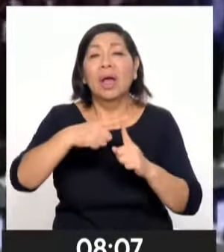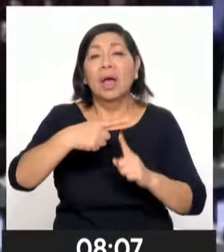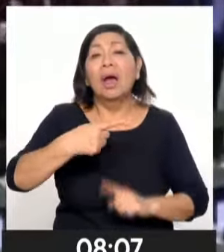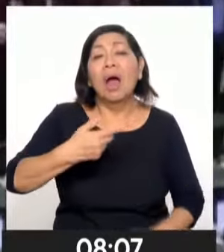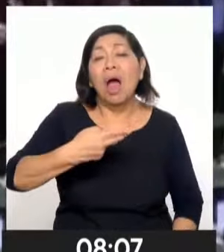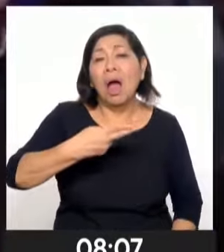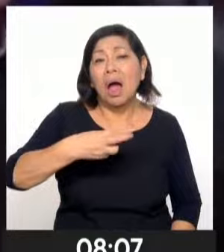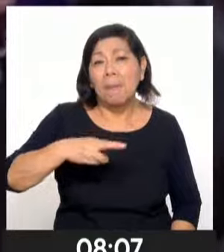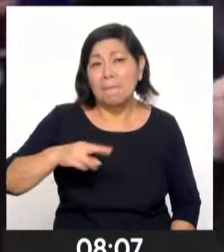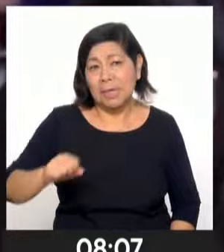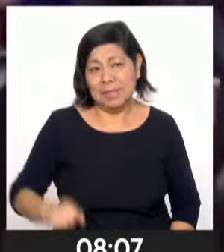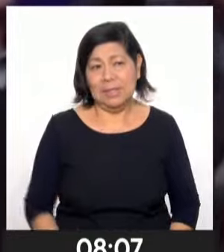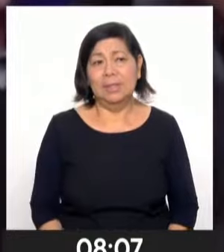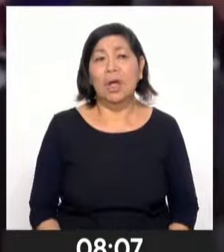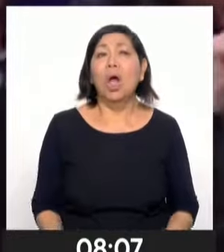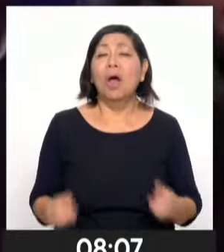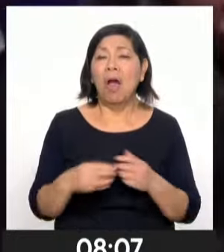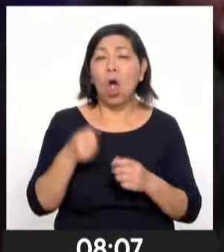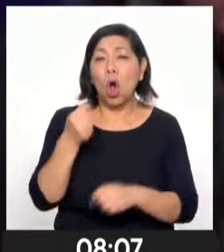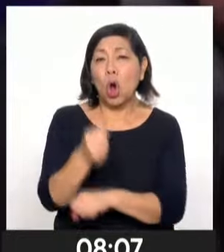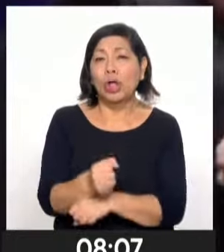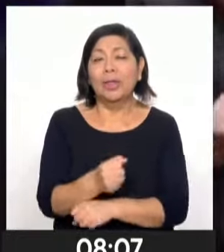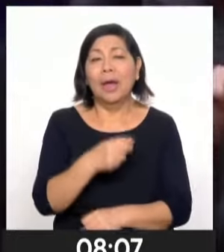Estados Unidos.